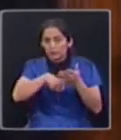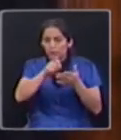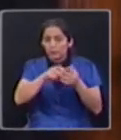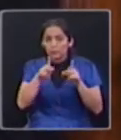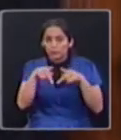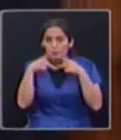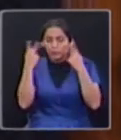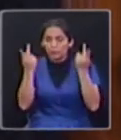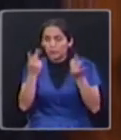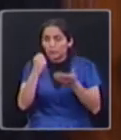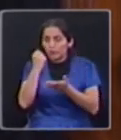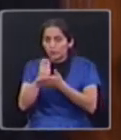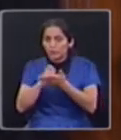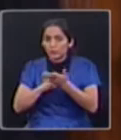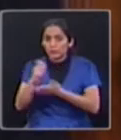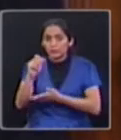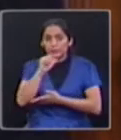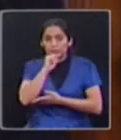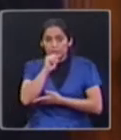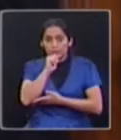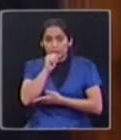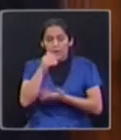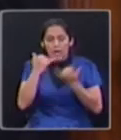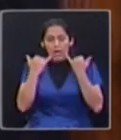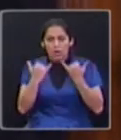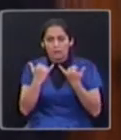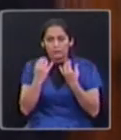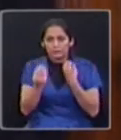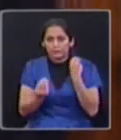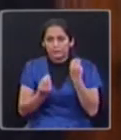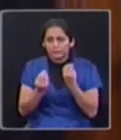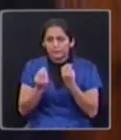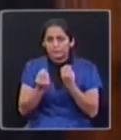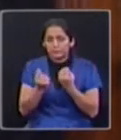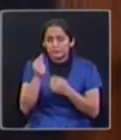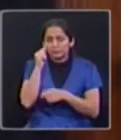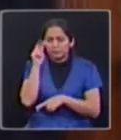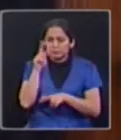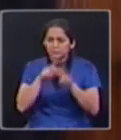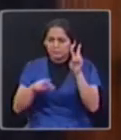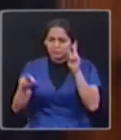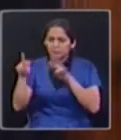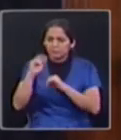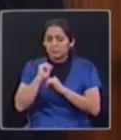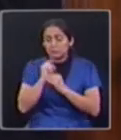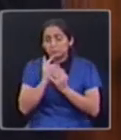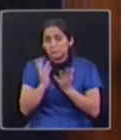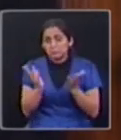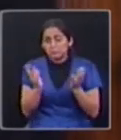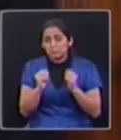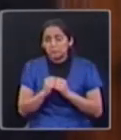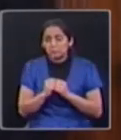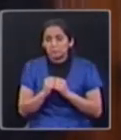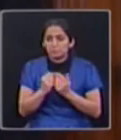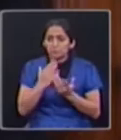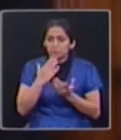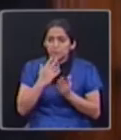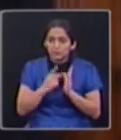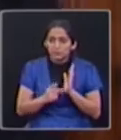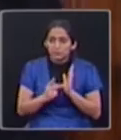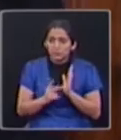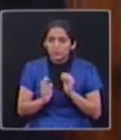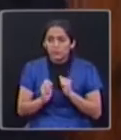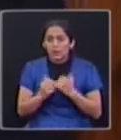Contratación Pública, el SERCOP. Y se genera una serie de recomendaciones y conclusiones en el informe que obviamente llaman la atención para que